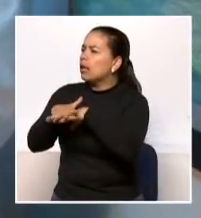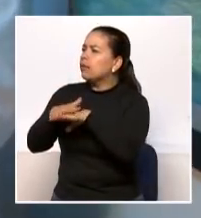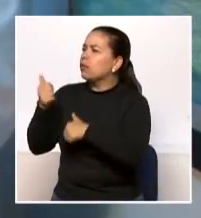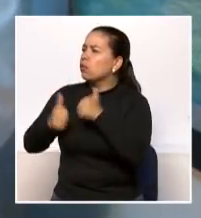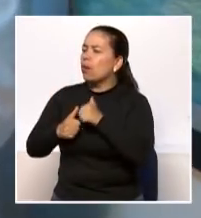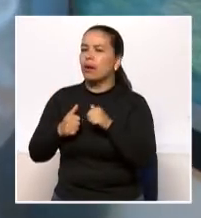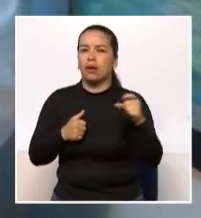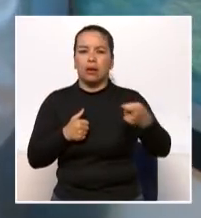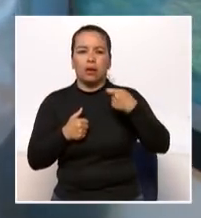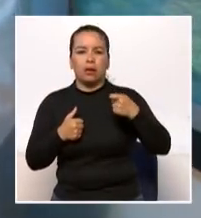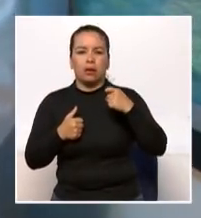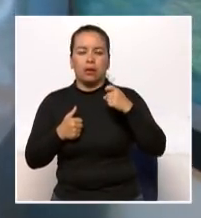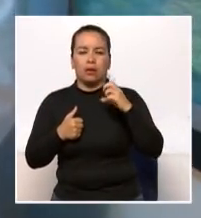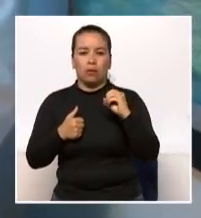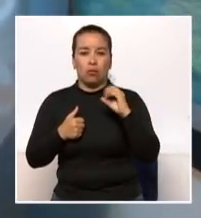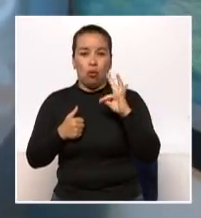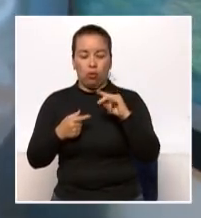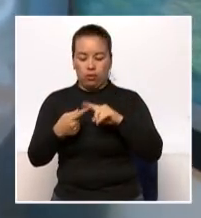y GPT, ¿cierto?